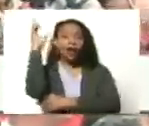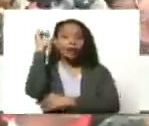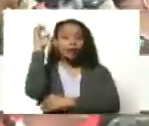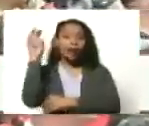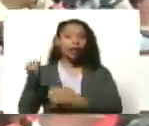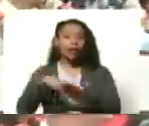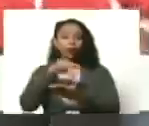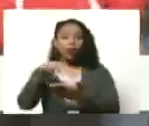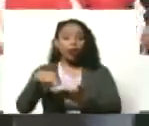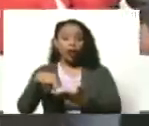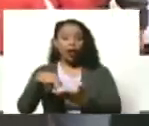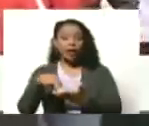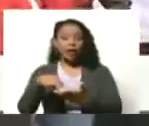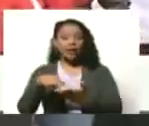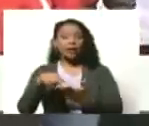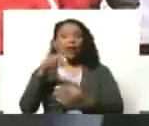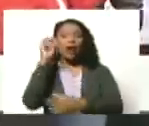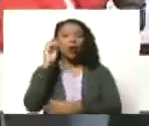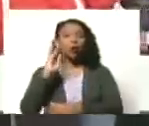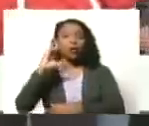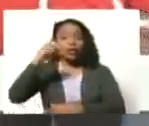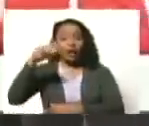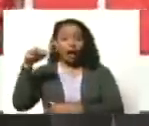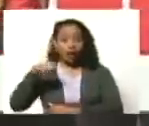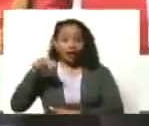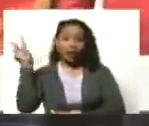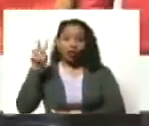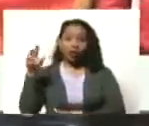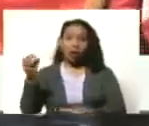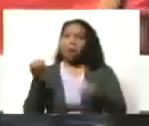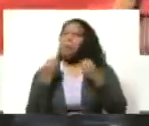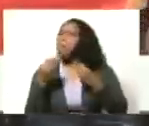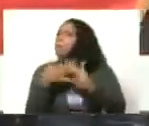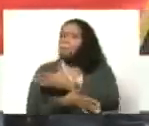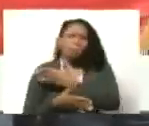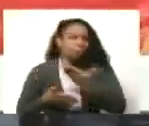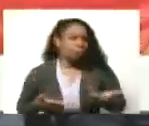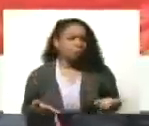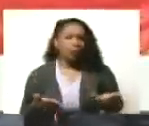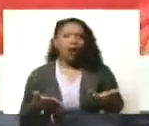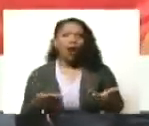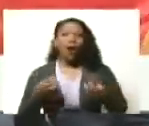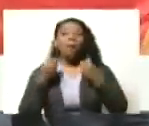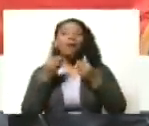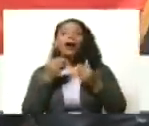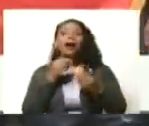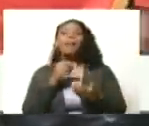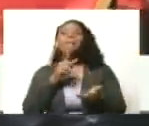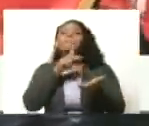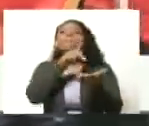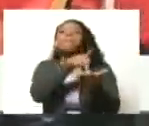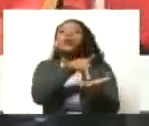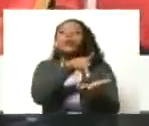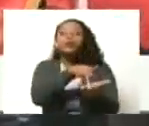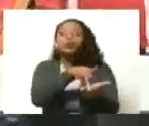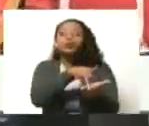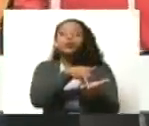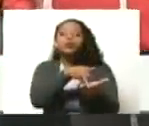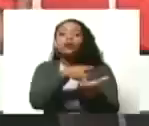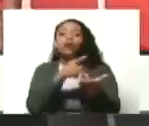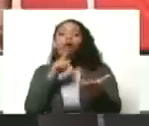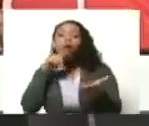todas las UVC de Venezuela. ¿Para qué? Para postular y